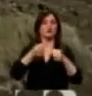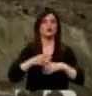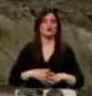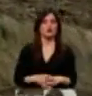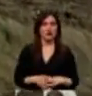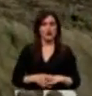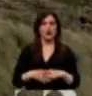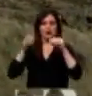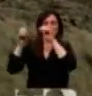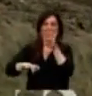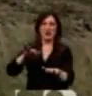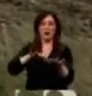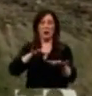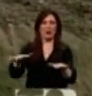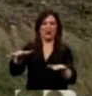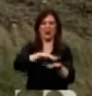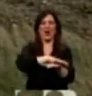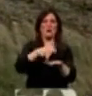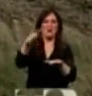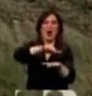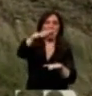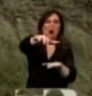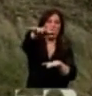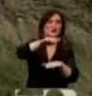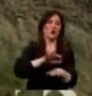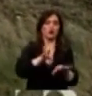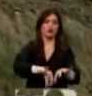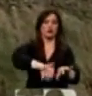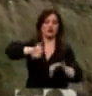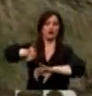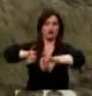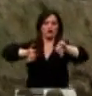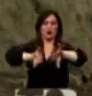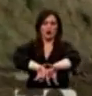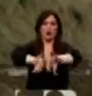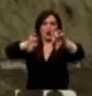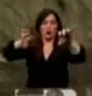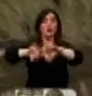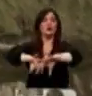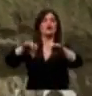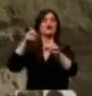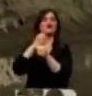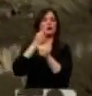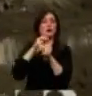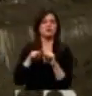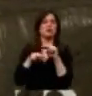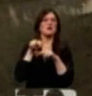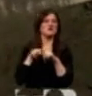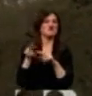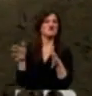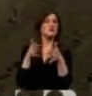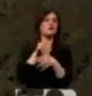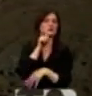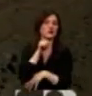lodo tapó realmente el canal. ¿Qué están haciendo ahora? Al momento están haciendo el encofrado, van